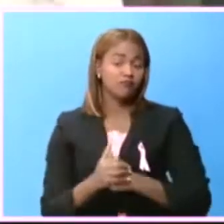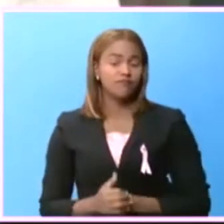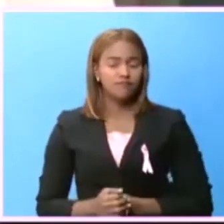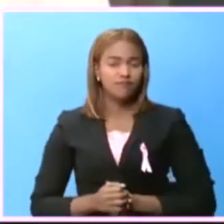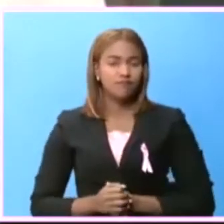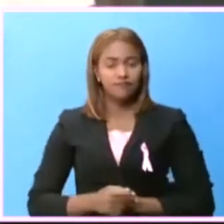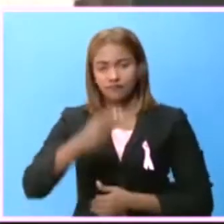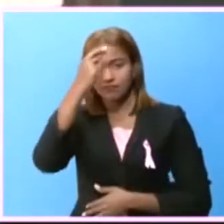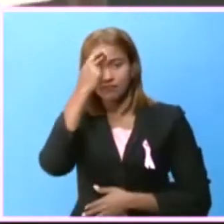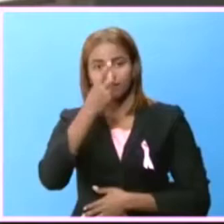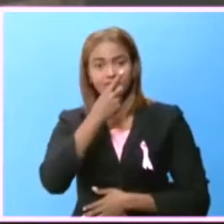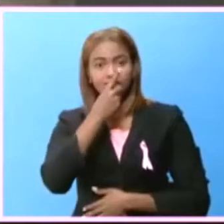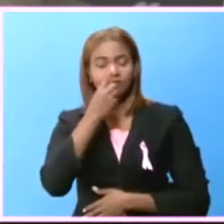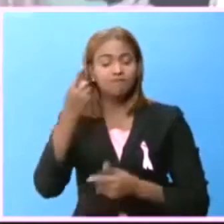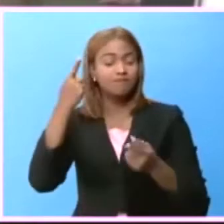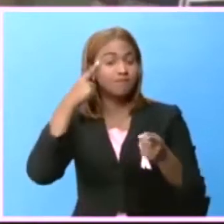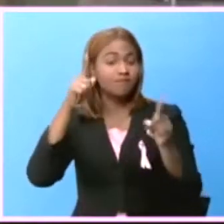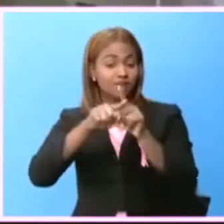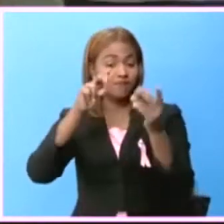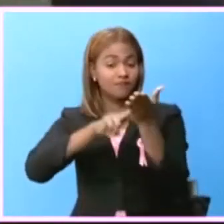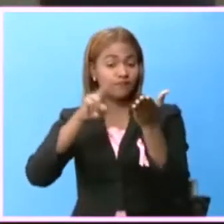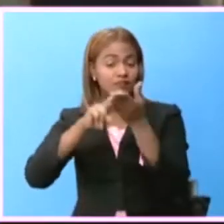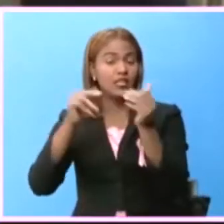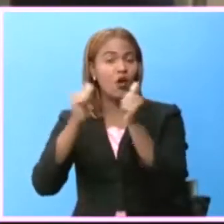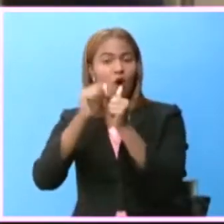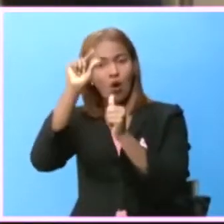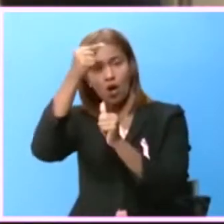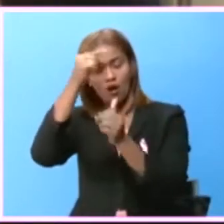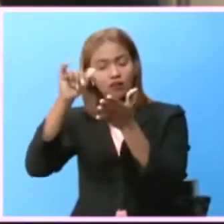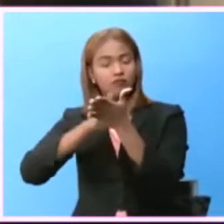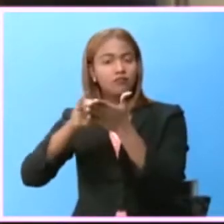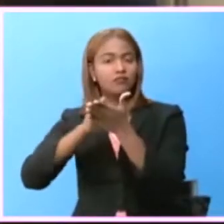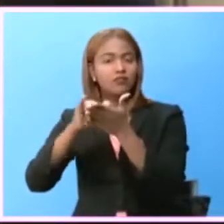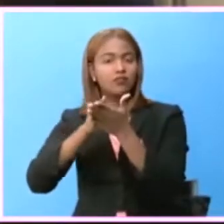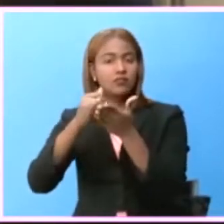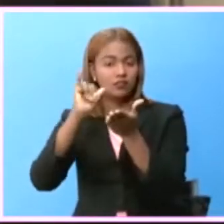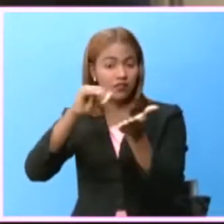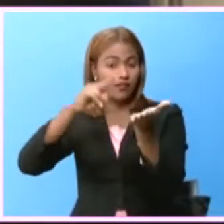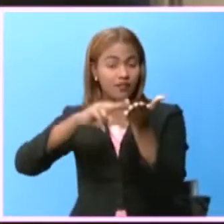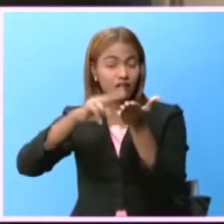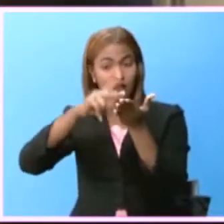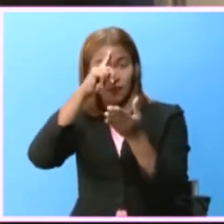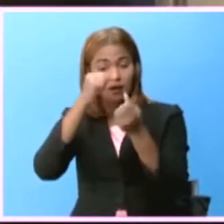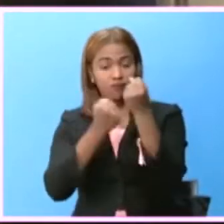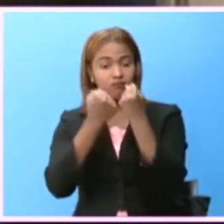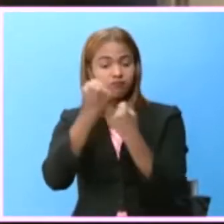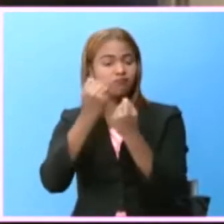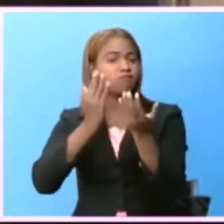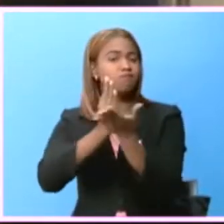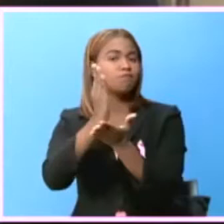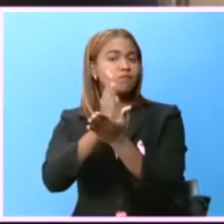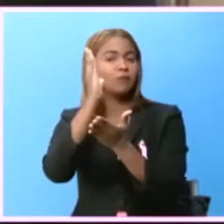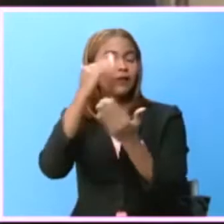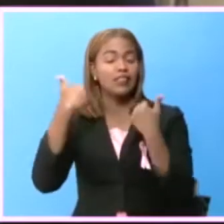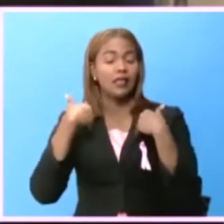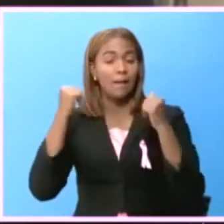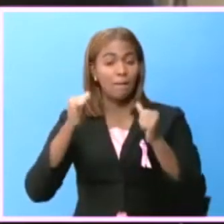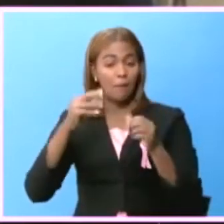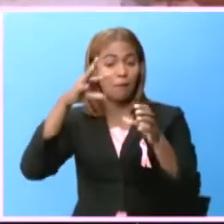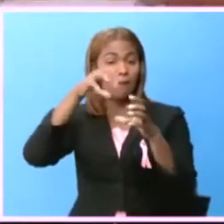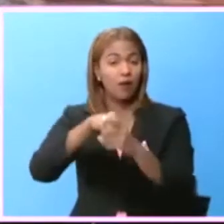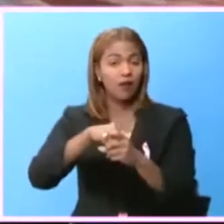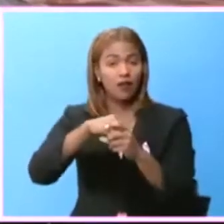proyectos de infraestructura que fortalecerán las principales industrias crearán puestos de trabajo y